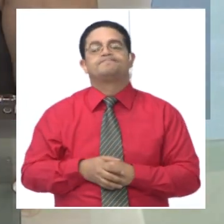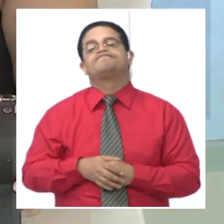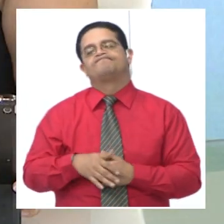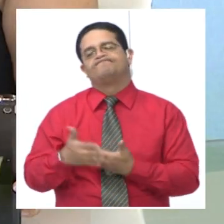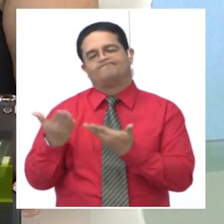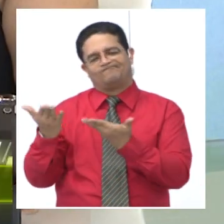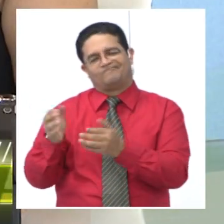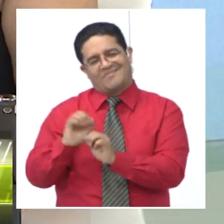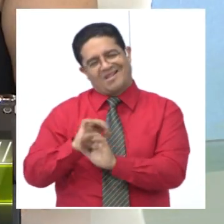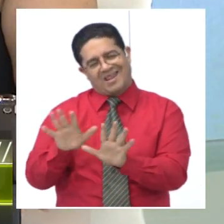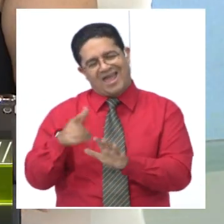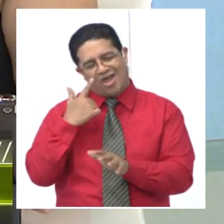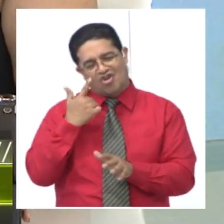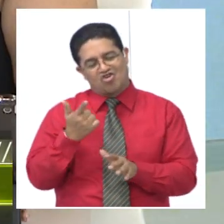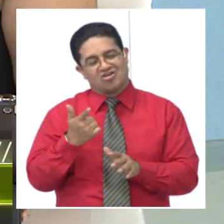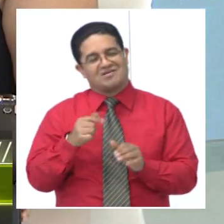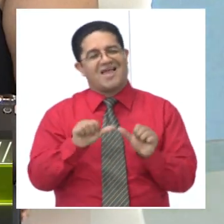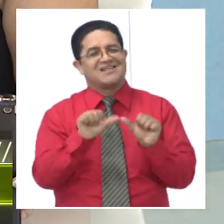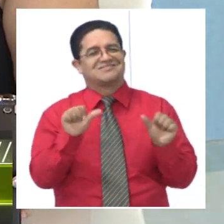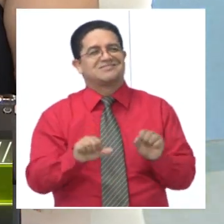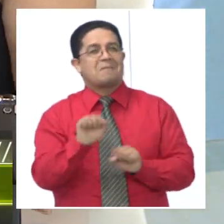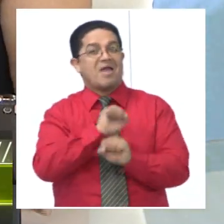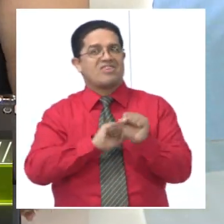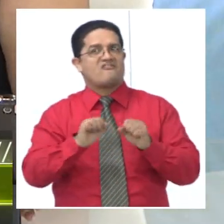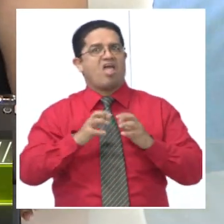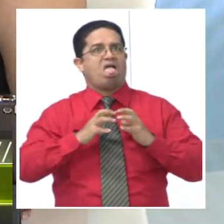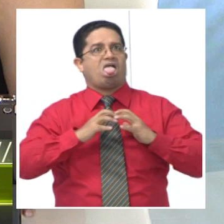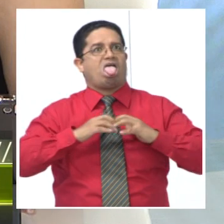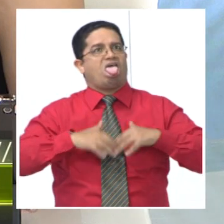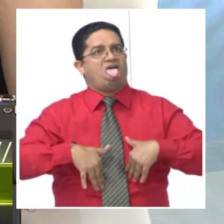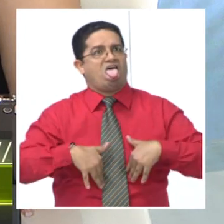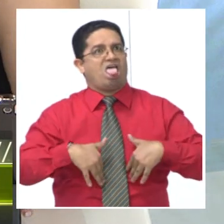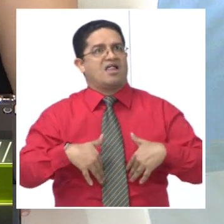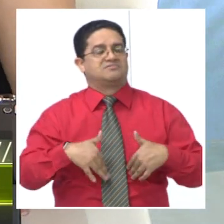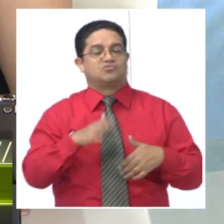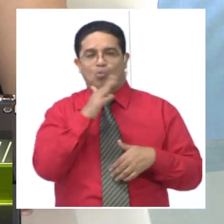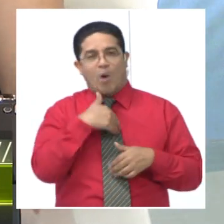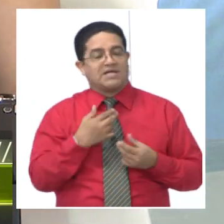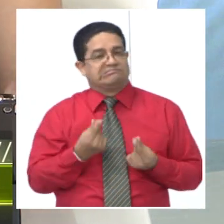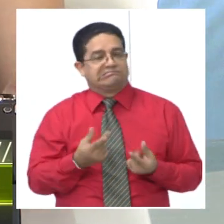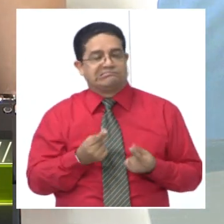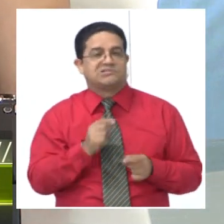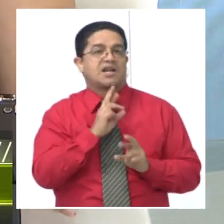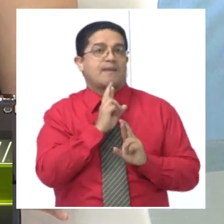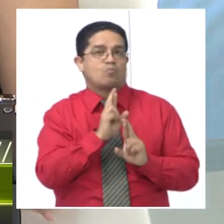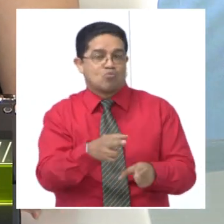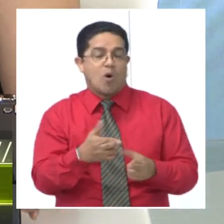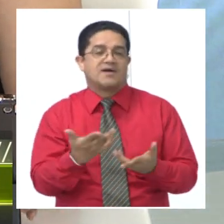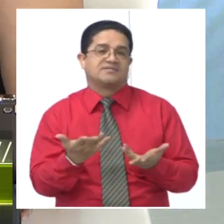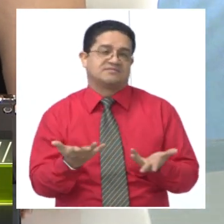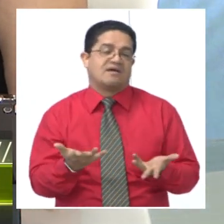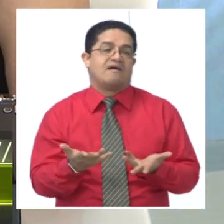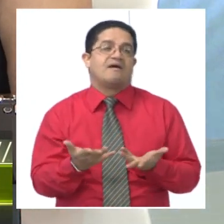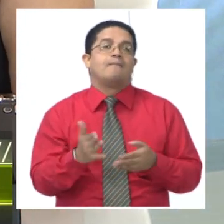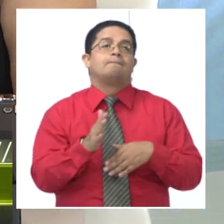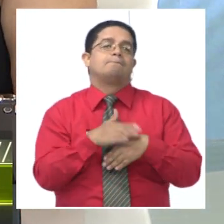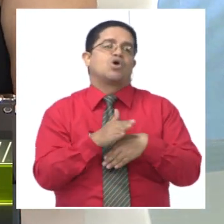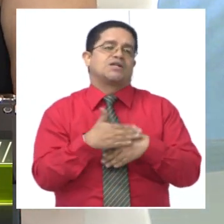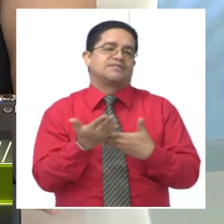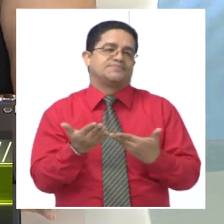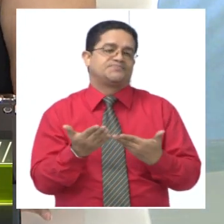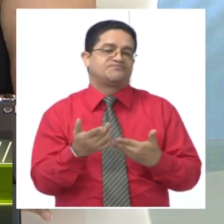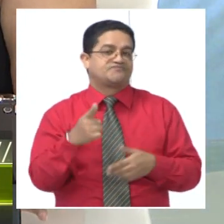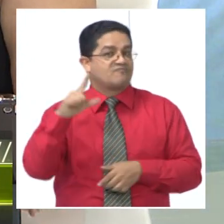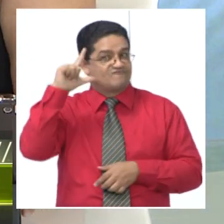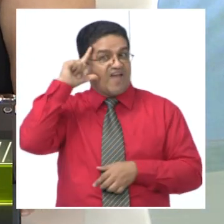todas están Totalmente. por debajo y no está como que ese mecanismo activo para poder ayudar a esas células que van ingresando, porque en la parte vaginal pues